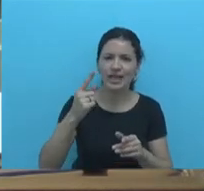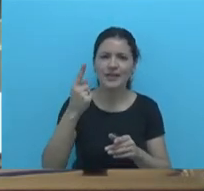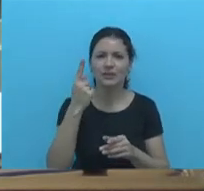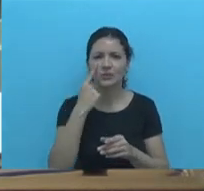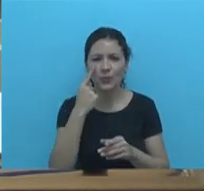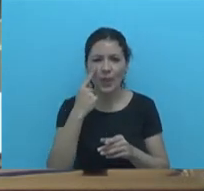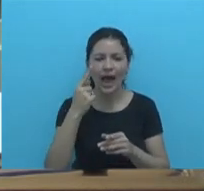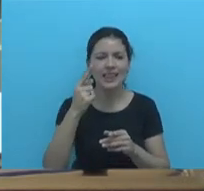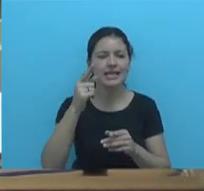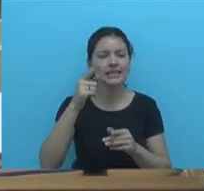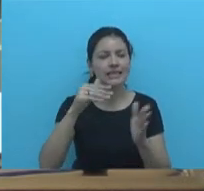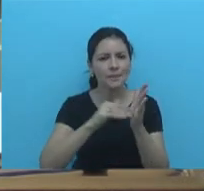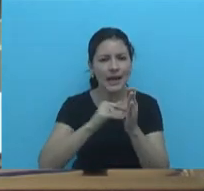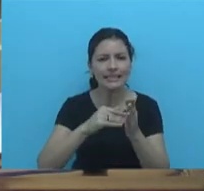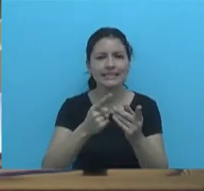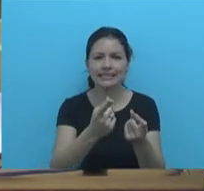es necesario o no.